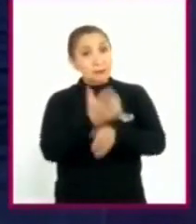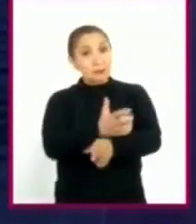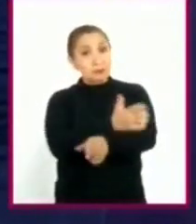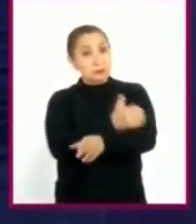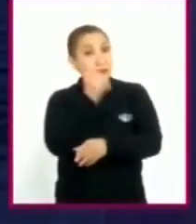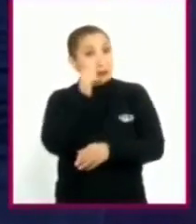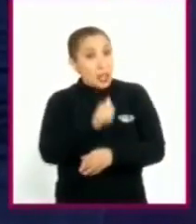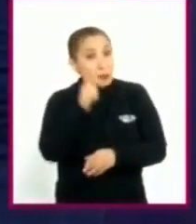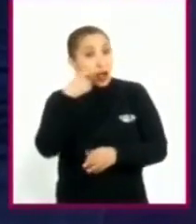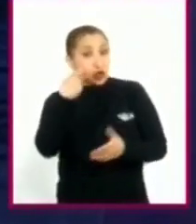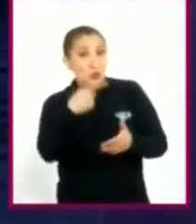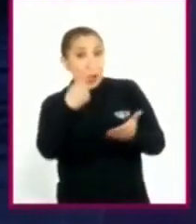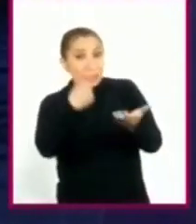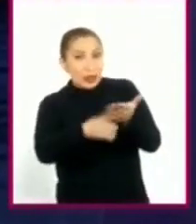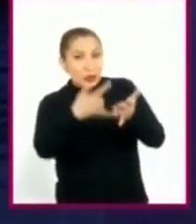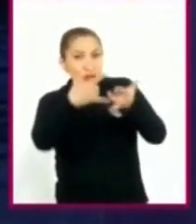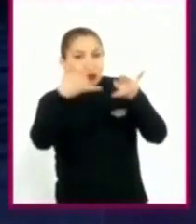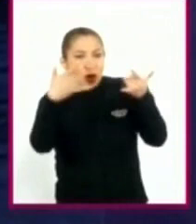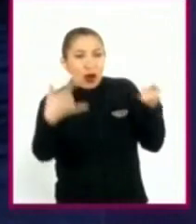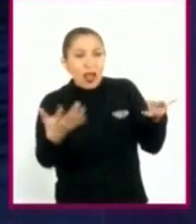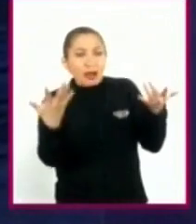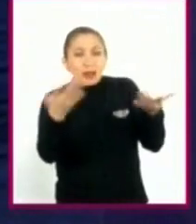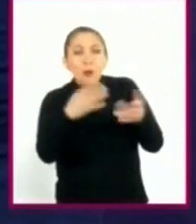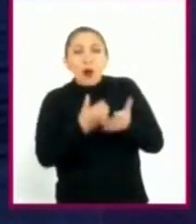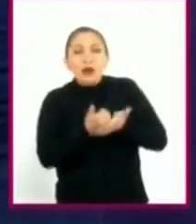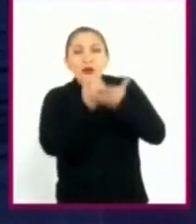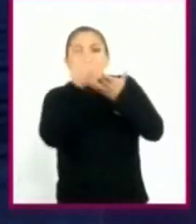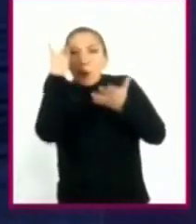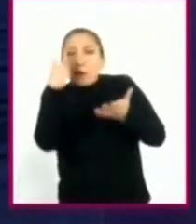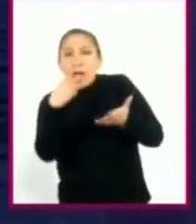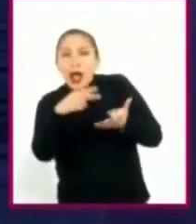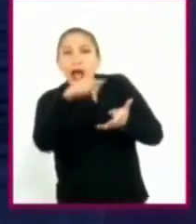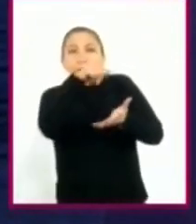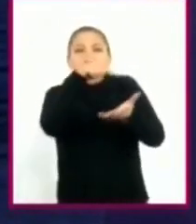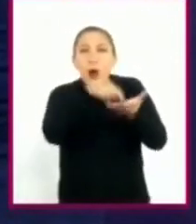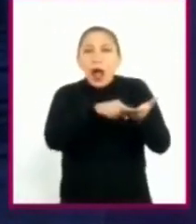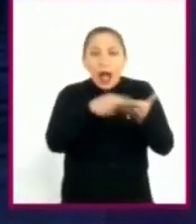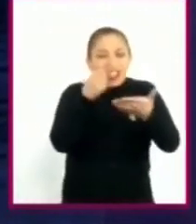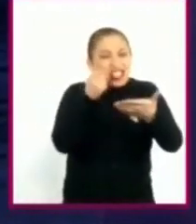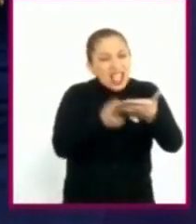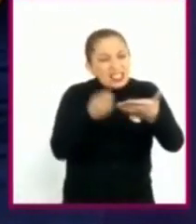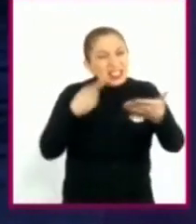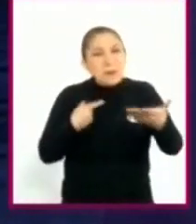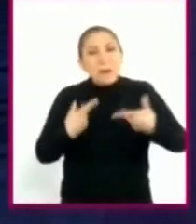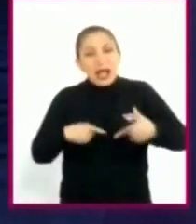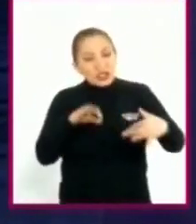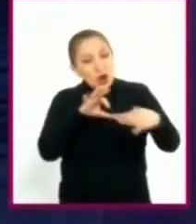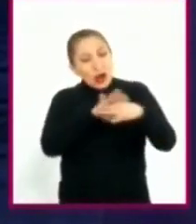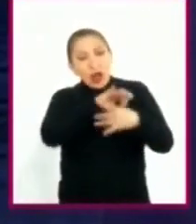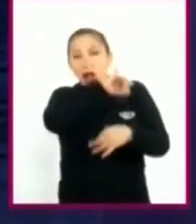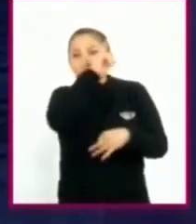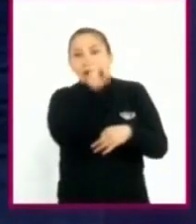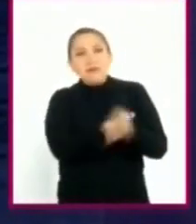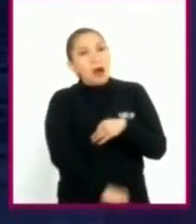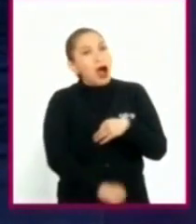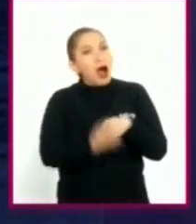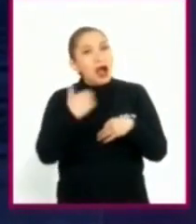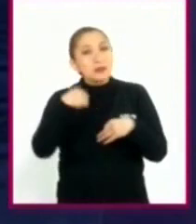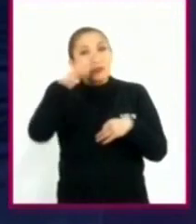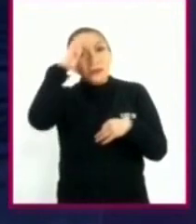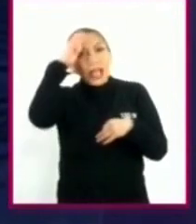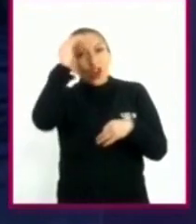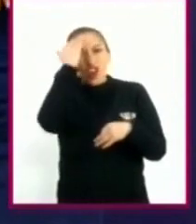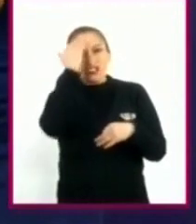acompañantes. Sus historias nos hacen viajar a distintos lugares y acercarnos a personas que jamás hubiéramos